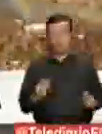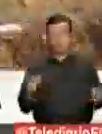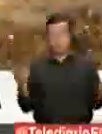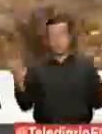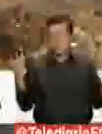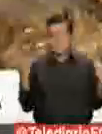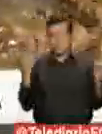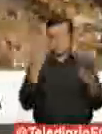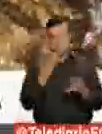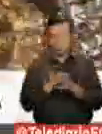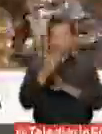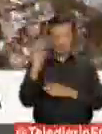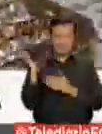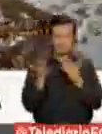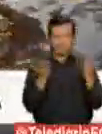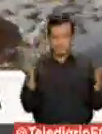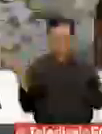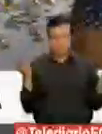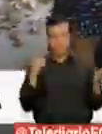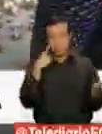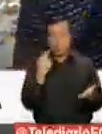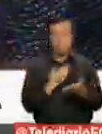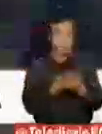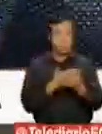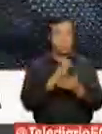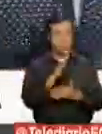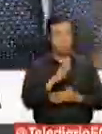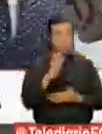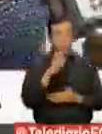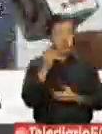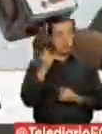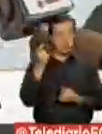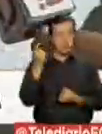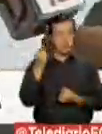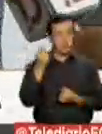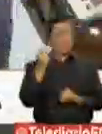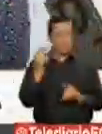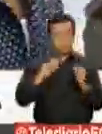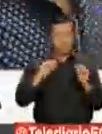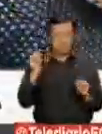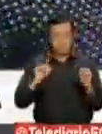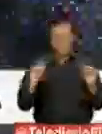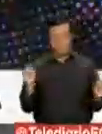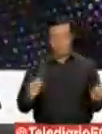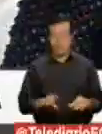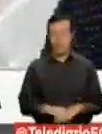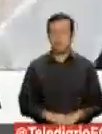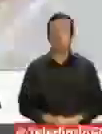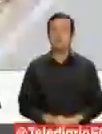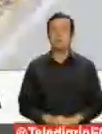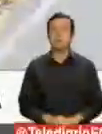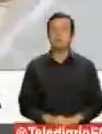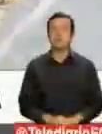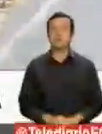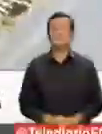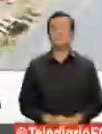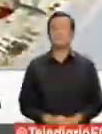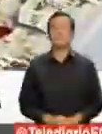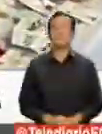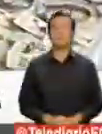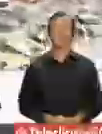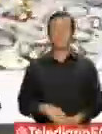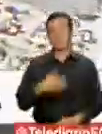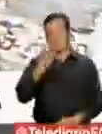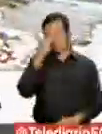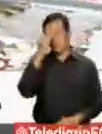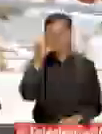cosas que ofrecerles, pero vengan ustedes y comprueben con ustedes mismos. Precios de feria. Bueno, tenemos que también